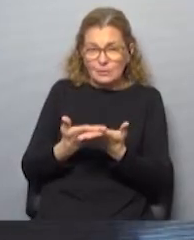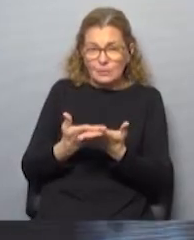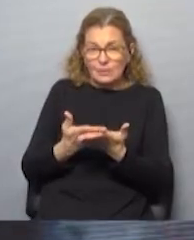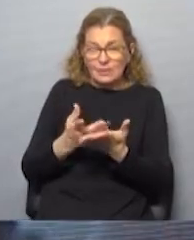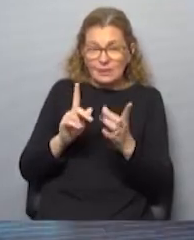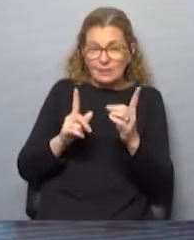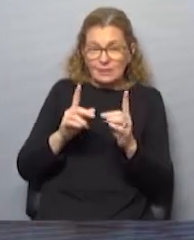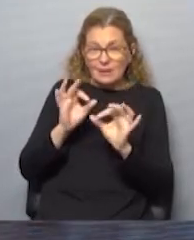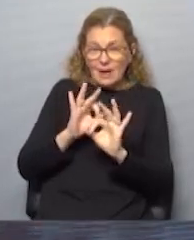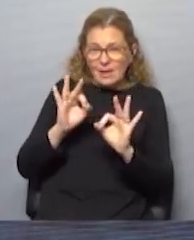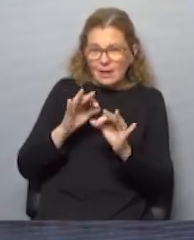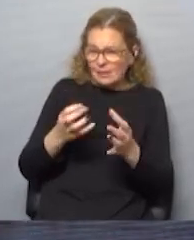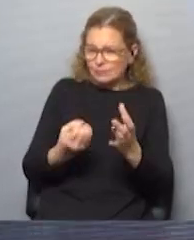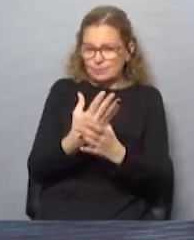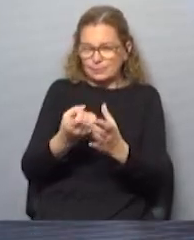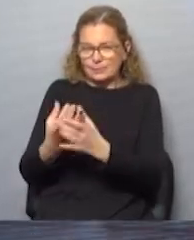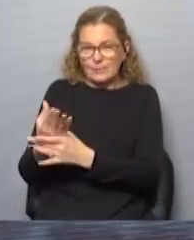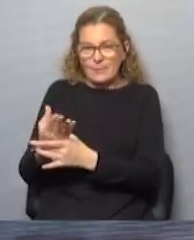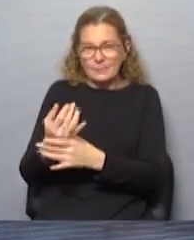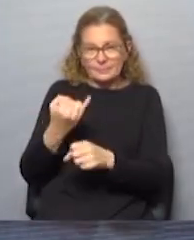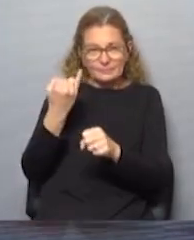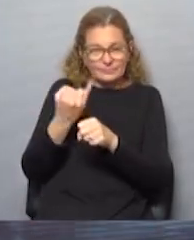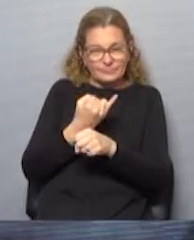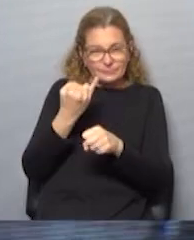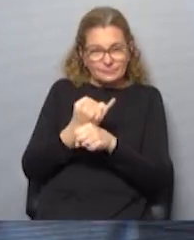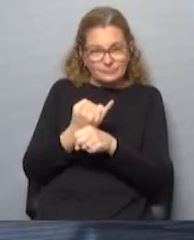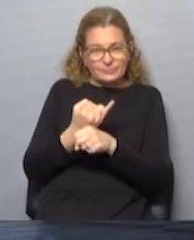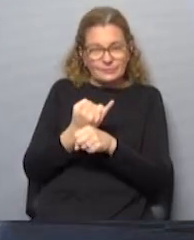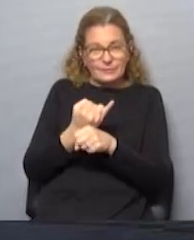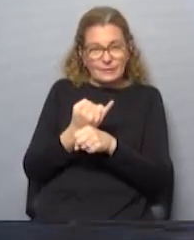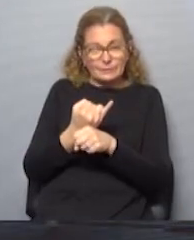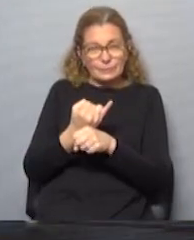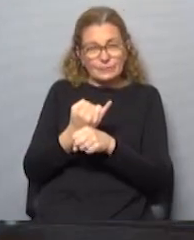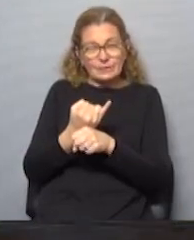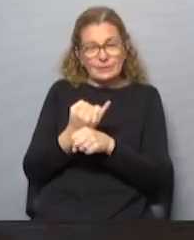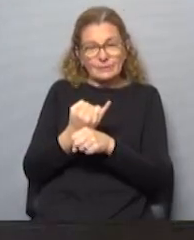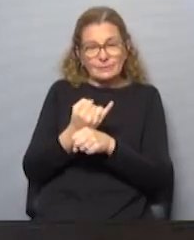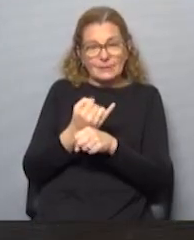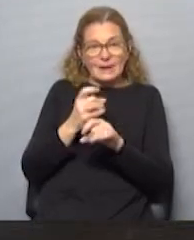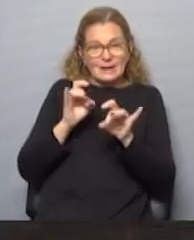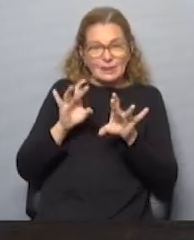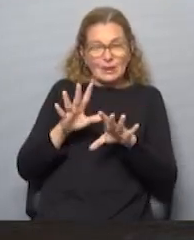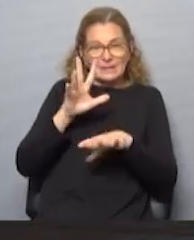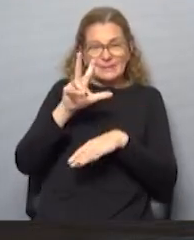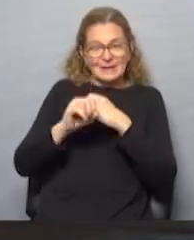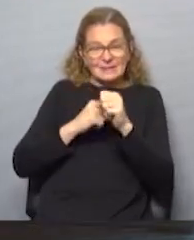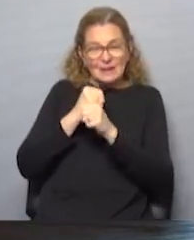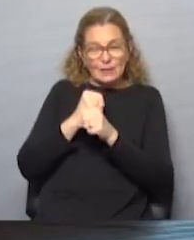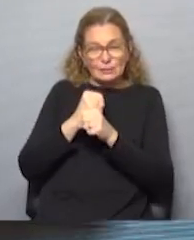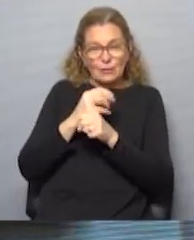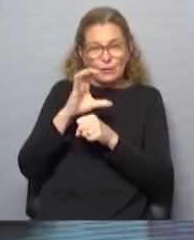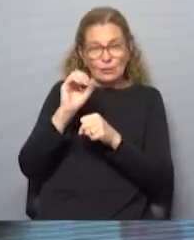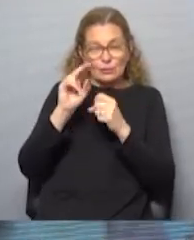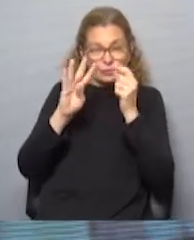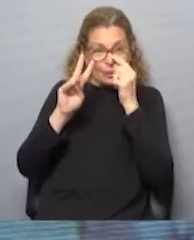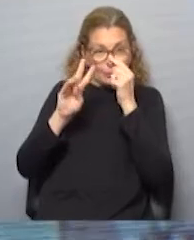galera tenés una industria a contrapelo de esta industria explotación servicio natural hace 30 años la industria del software en uruguay